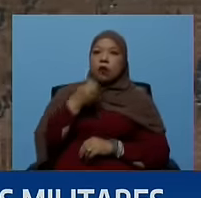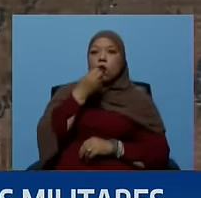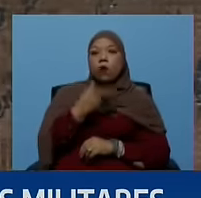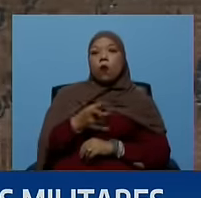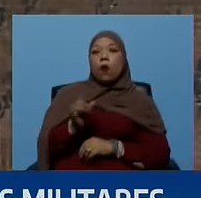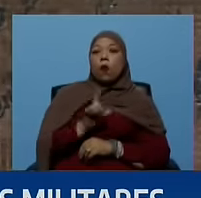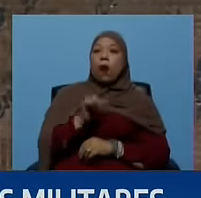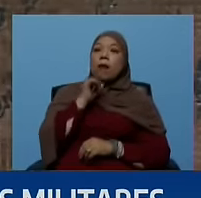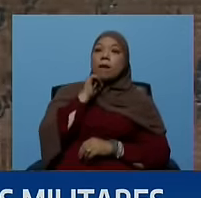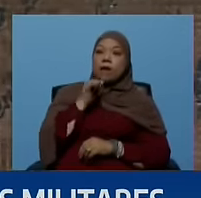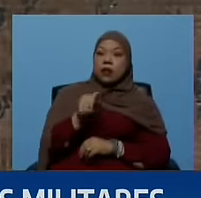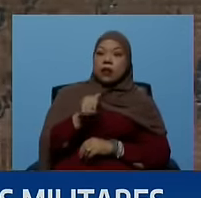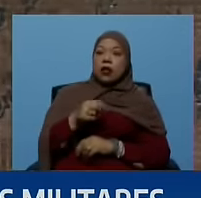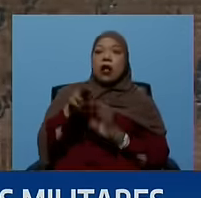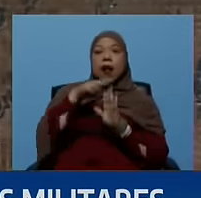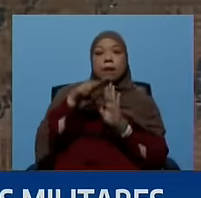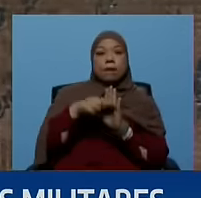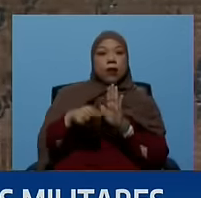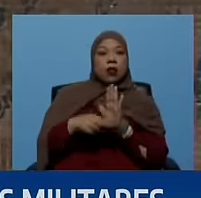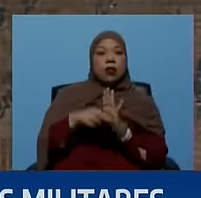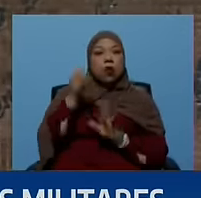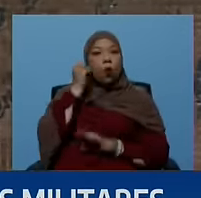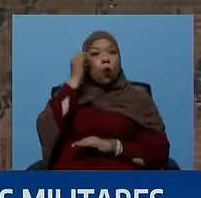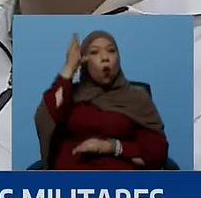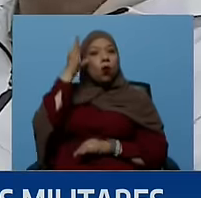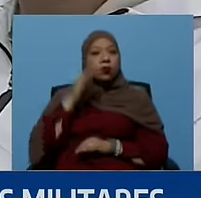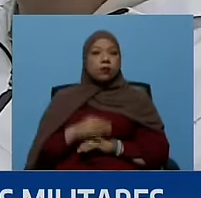oportunidad para medir el